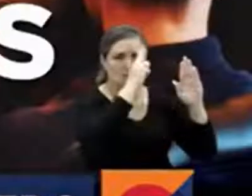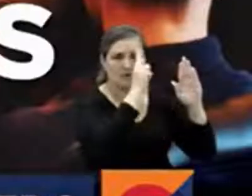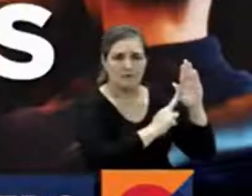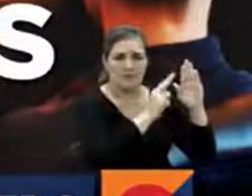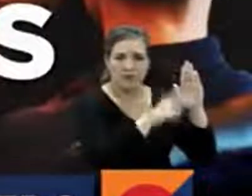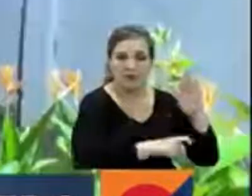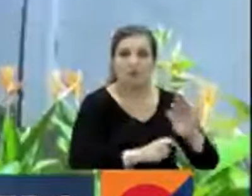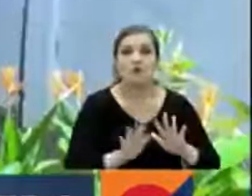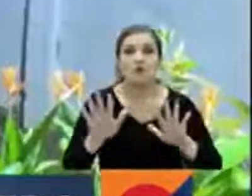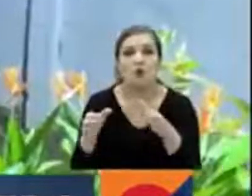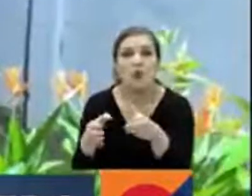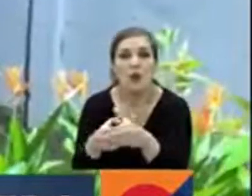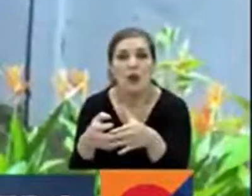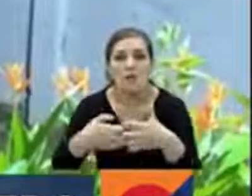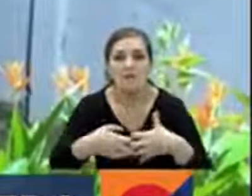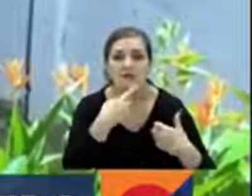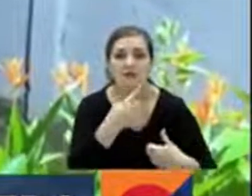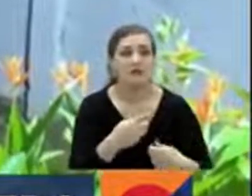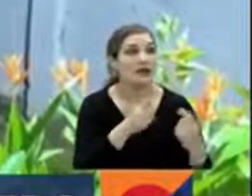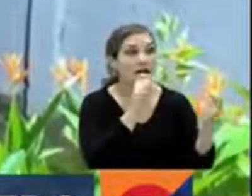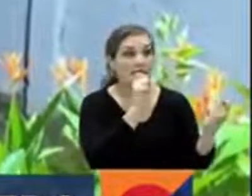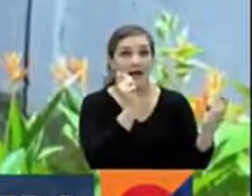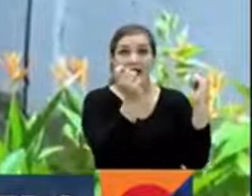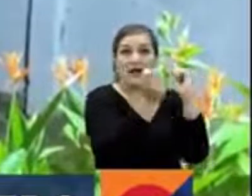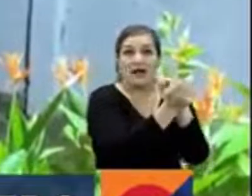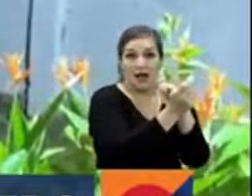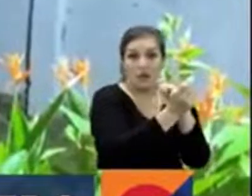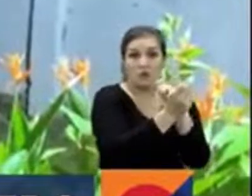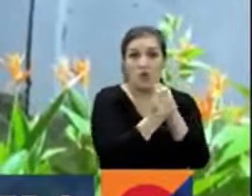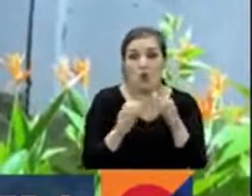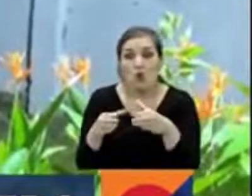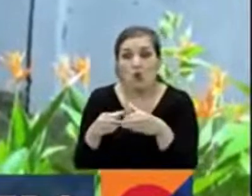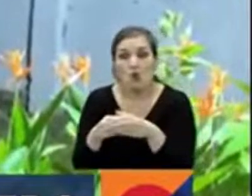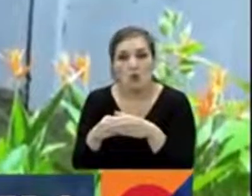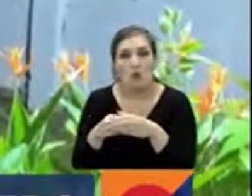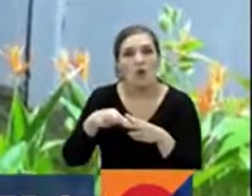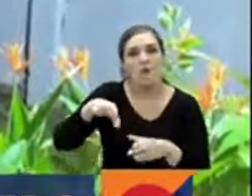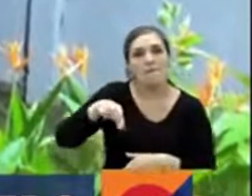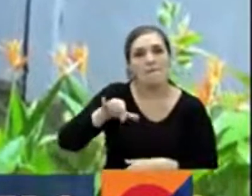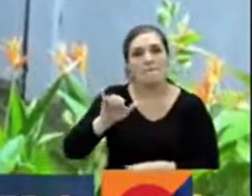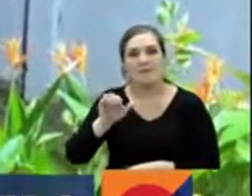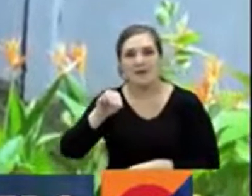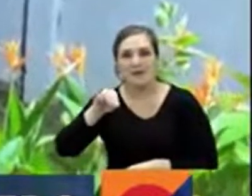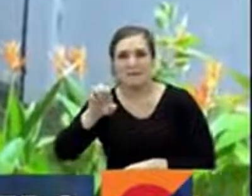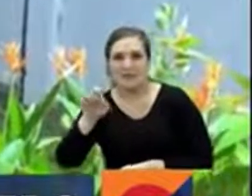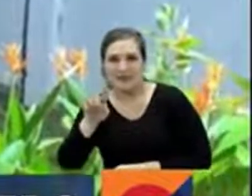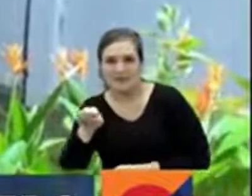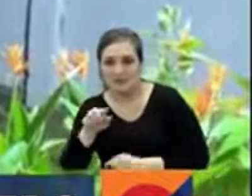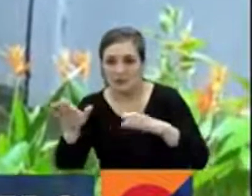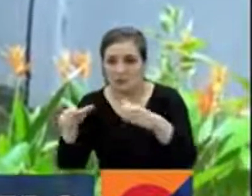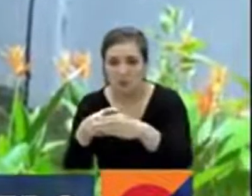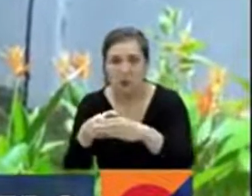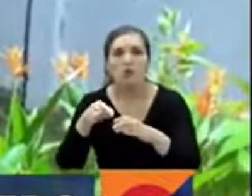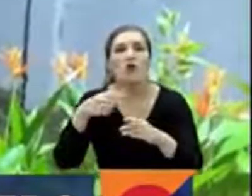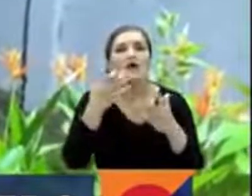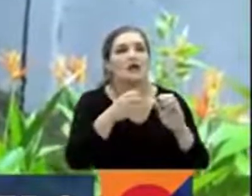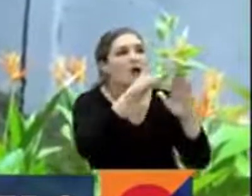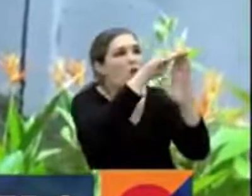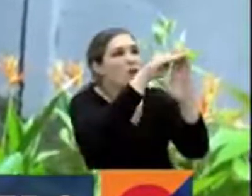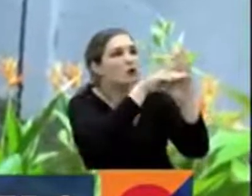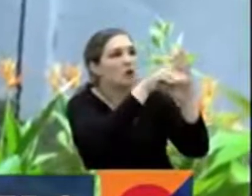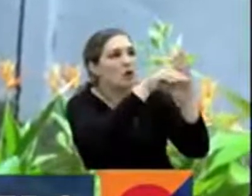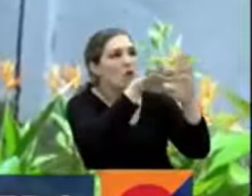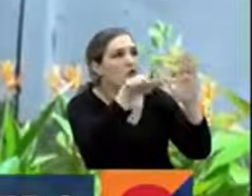Pequeños empresarios. Un cambio que desde las MIPYMES, a través de políticas públicas diferenciales,